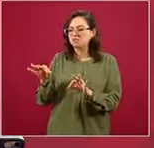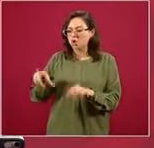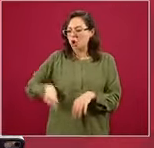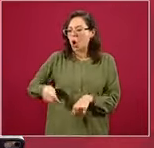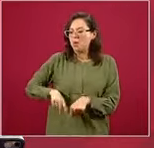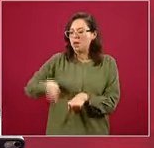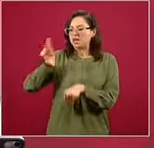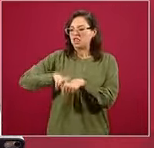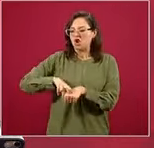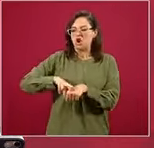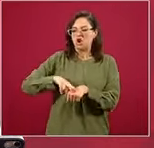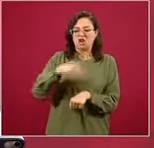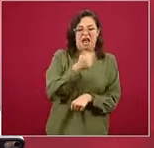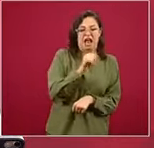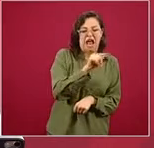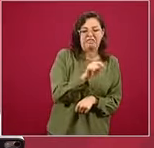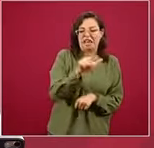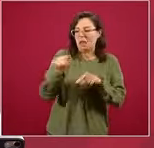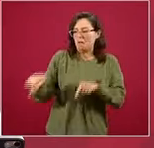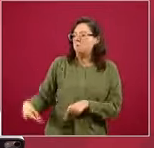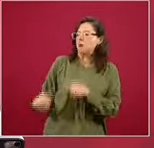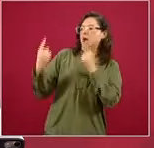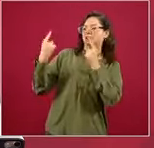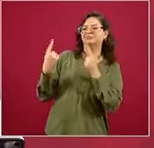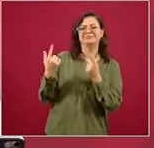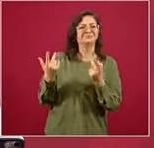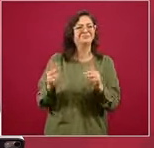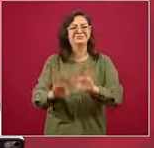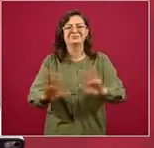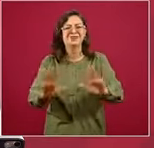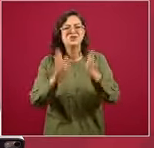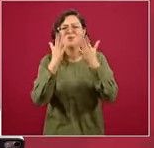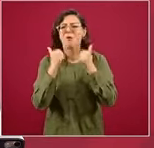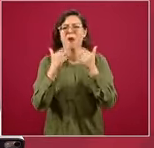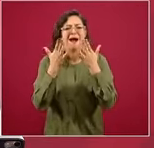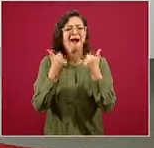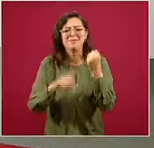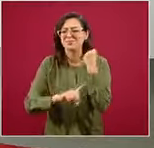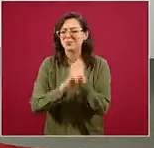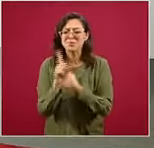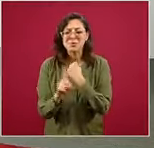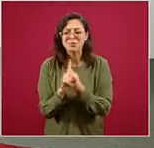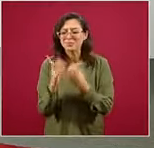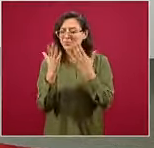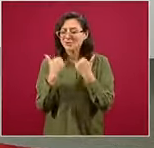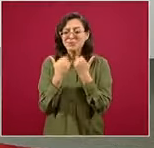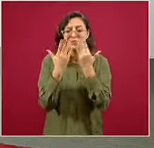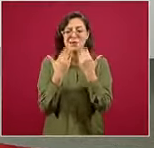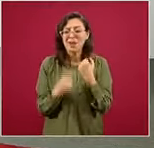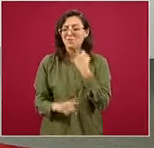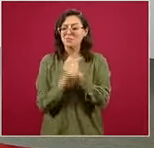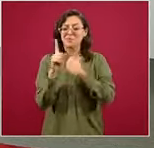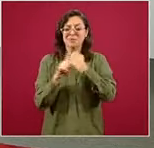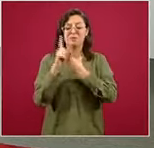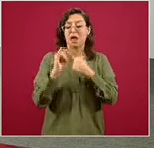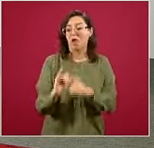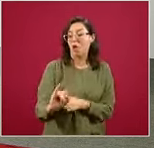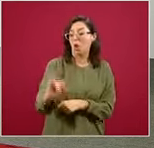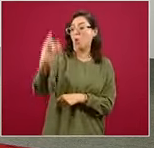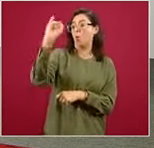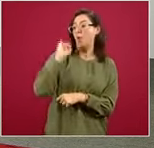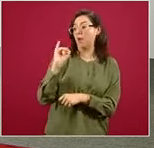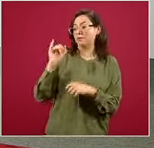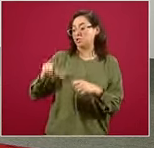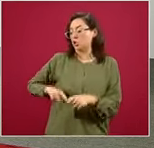hay, no los hay. El jueves próximo pasado, estuvimos en una larga conversación, lo comentamos aquí, me lo